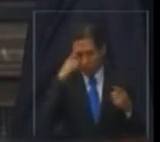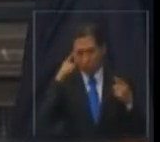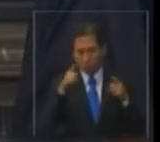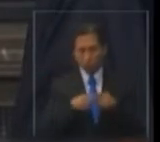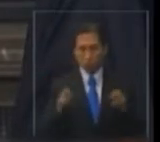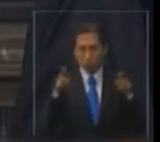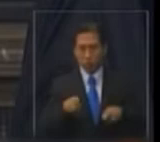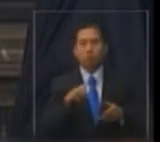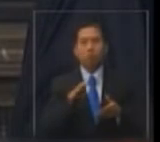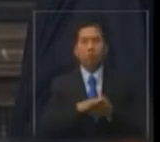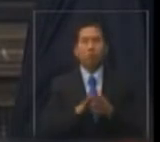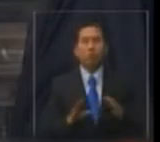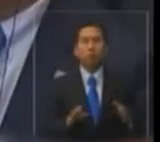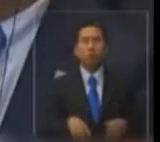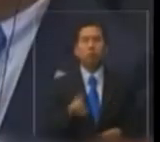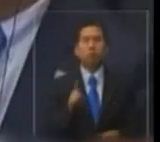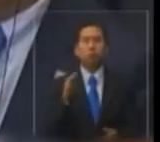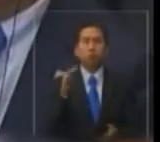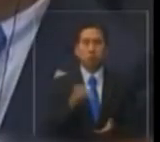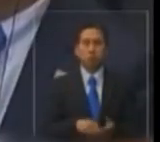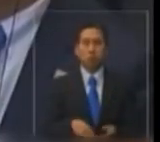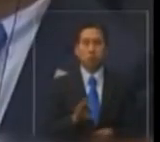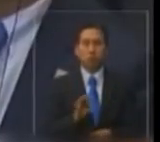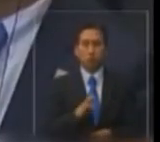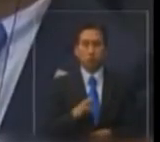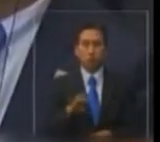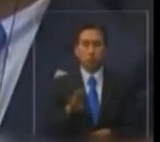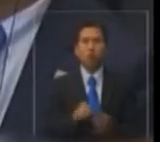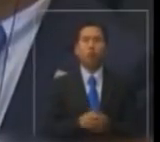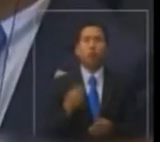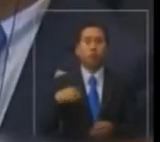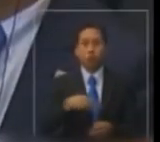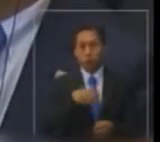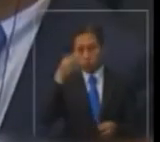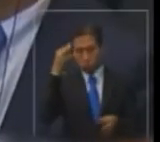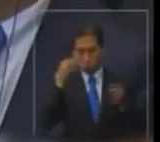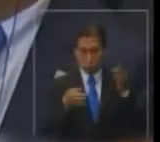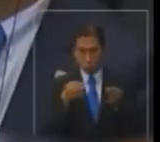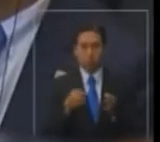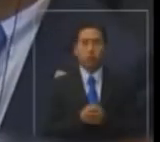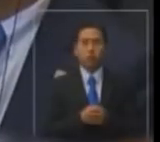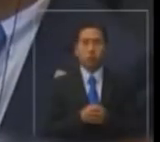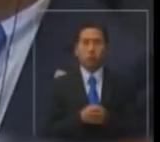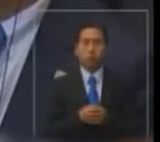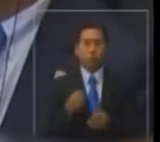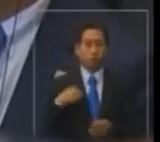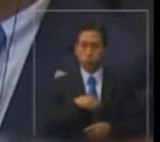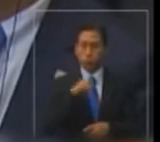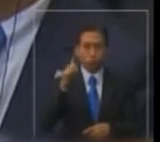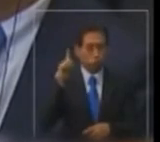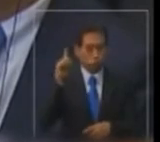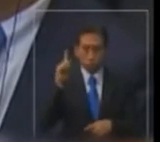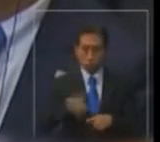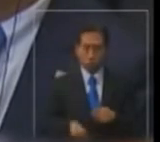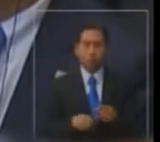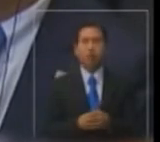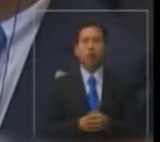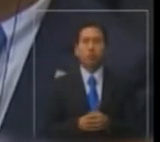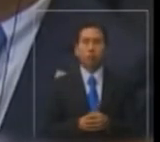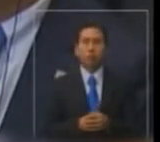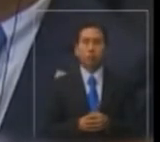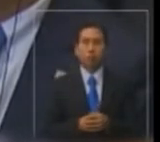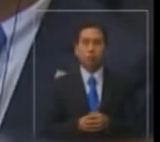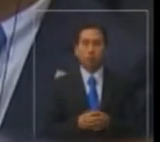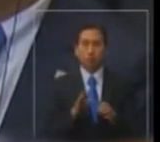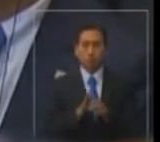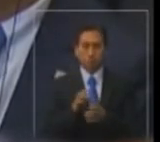de 1904. La Corte, no obstante, no puede concluir,